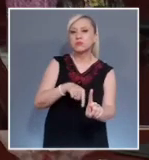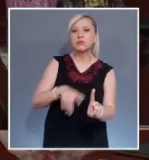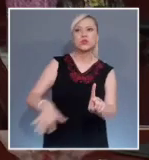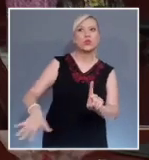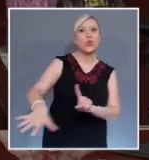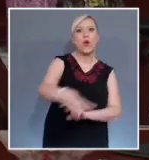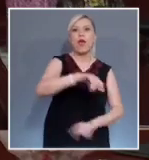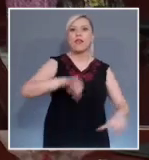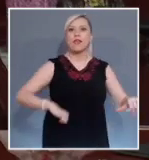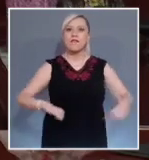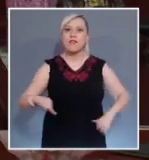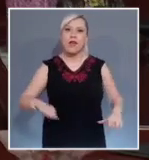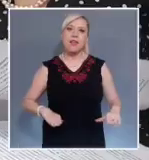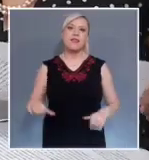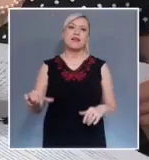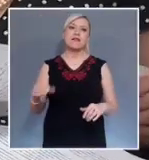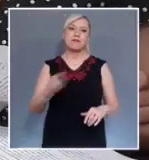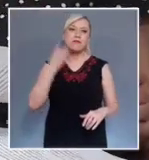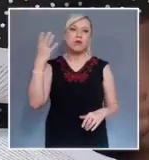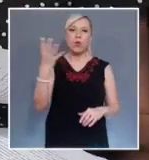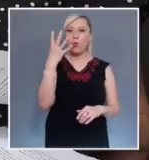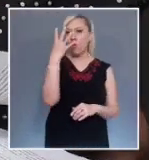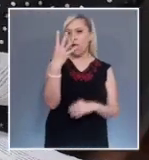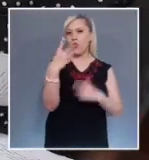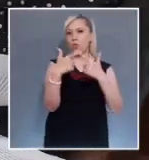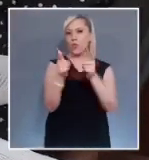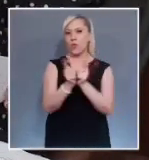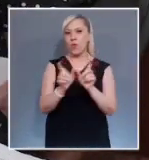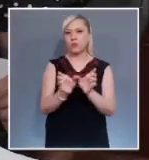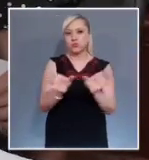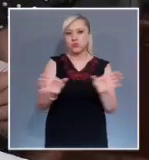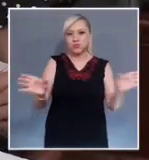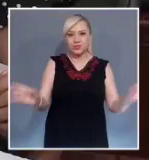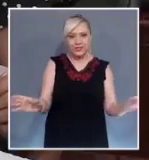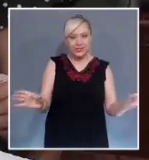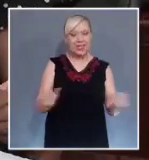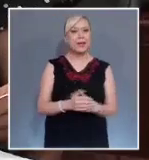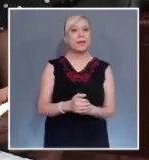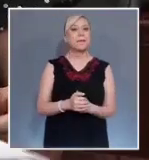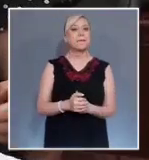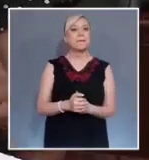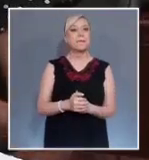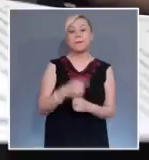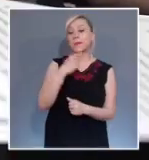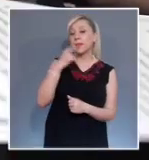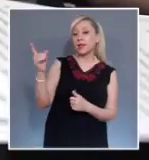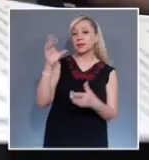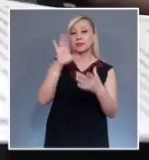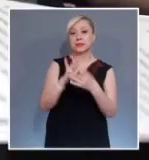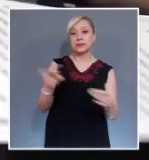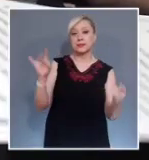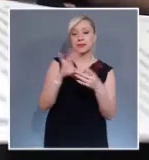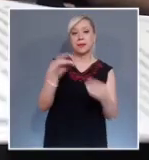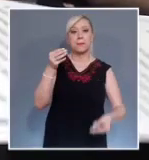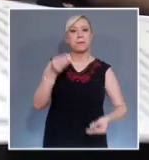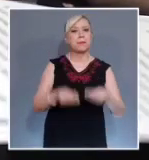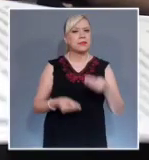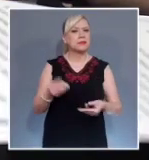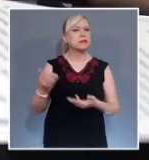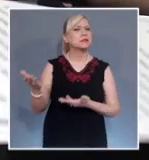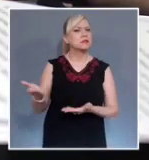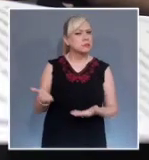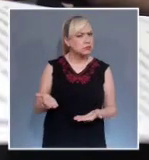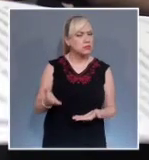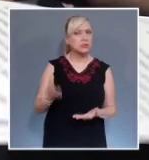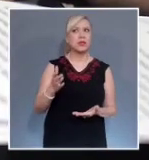se distribuyeron en cuatro grupos en esos cuatro grupos detalló registrada López Benítez se trataron temas como